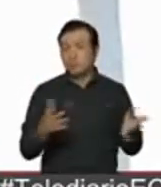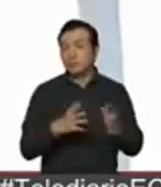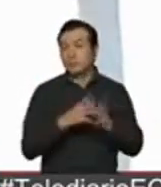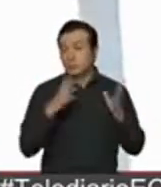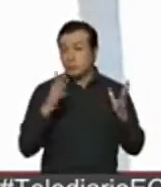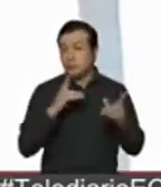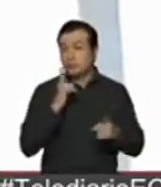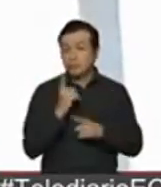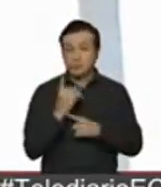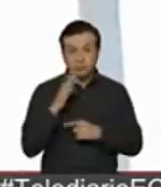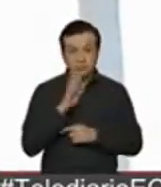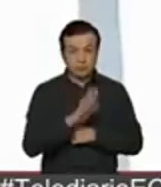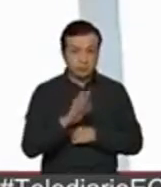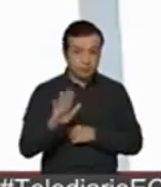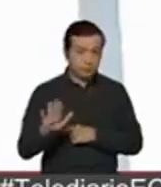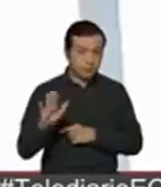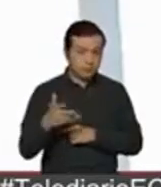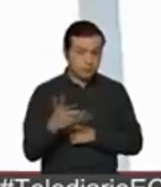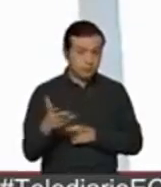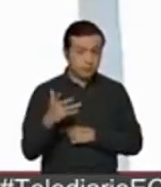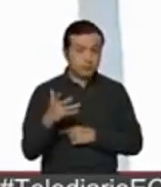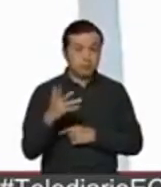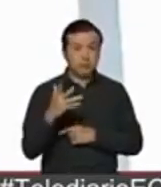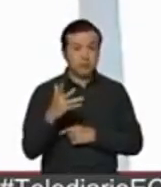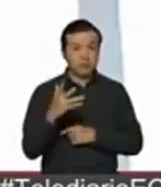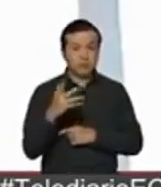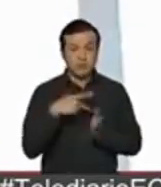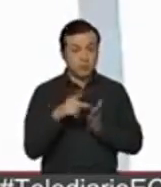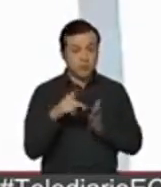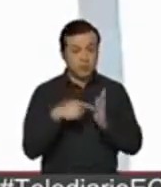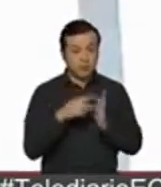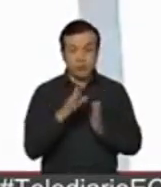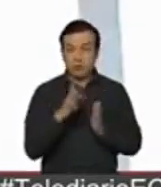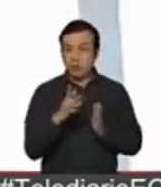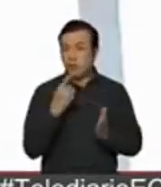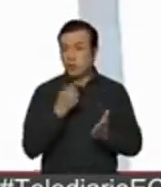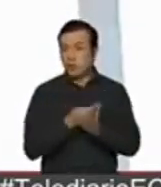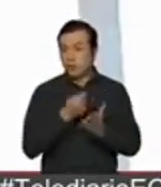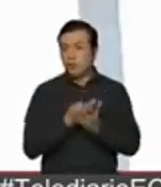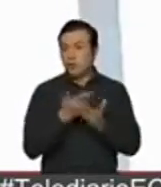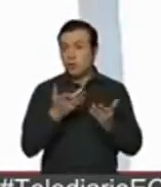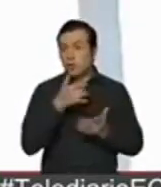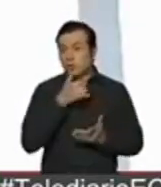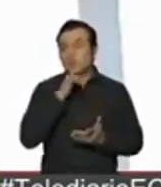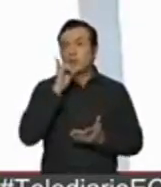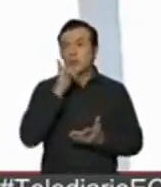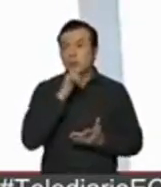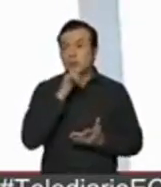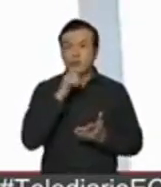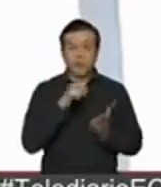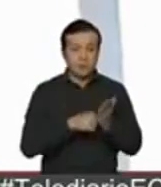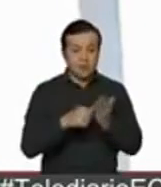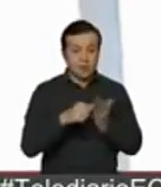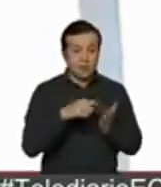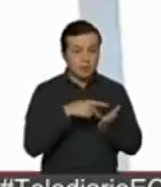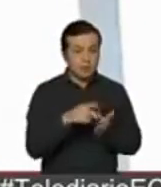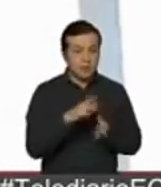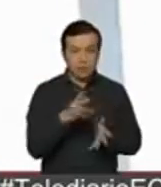alto y obviamente por su naturaleza el sector informal no paga impuestos. Si usted compra un jugo en la calle o una empanada en la calle, no está